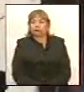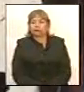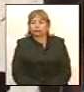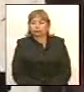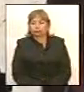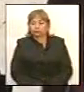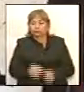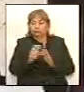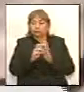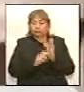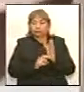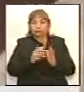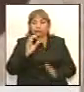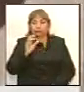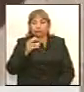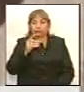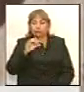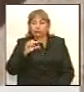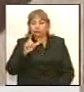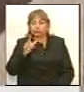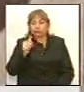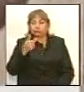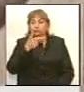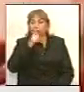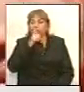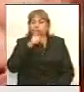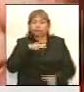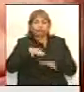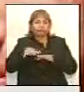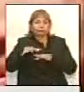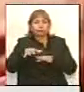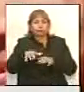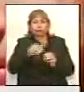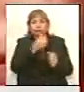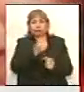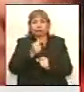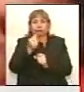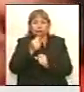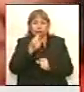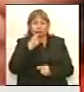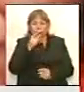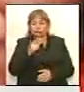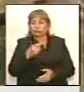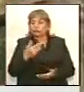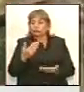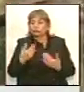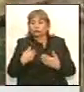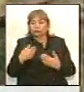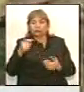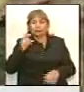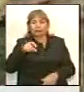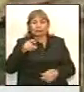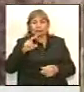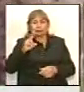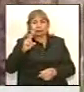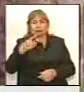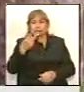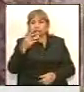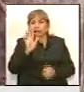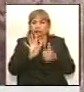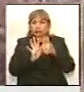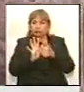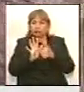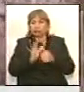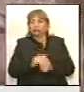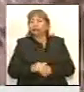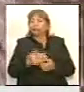El proyecto Chuquitanta para el acceso de agua y desagüe en el distrito de San Martín de Porres se inició en el año 2006